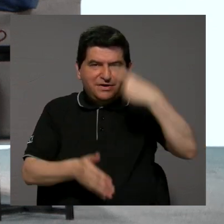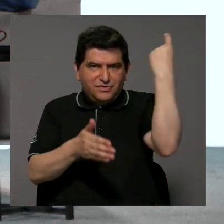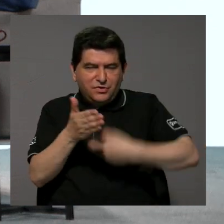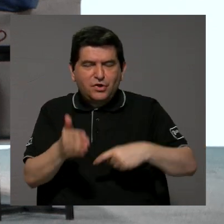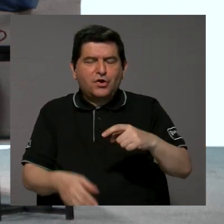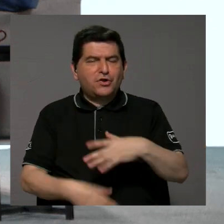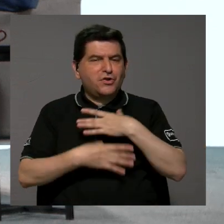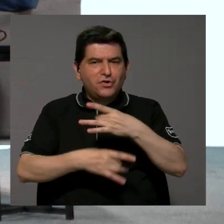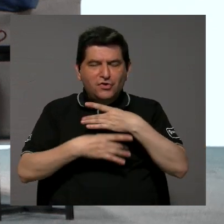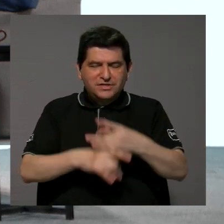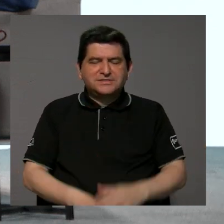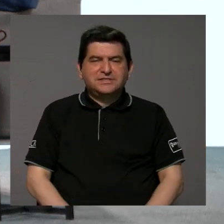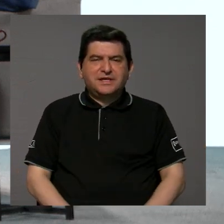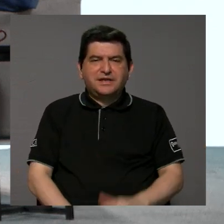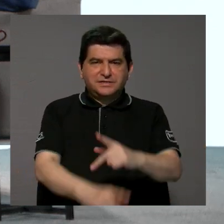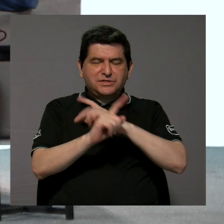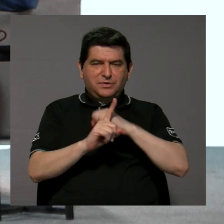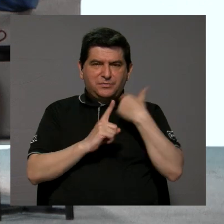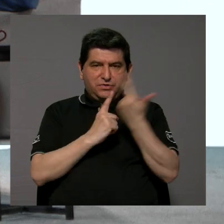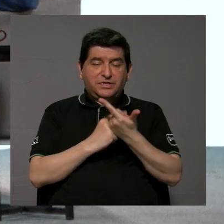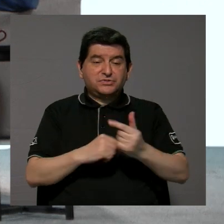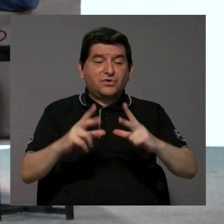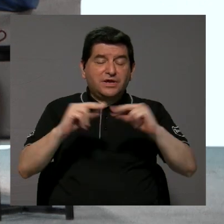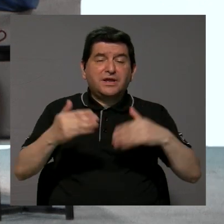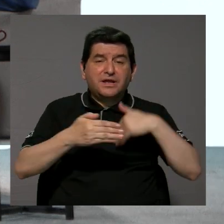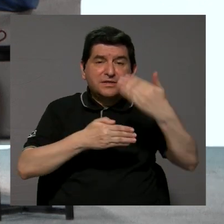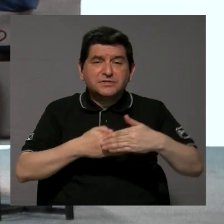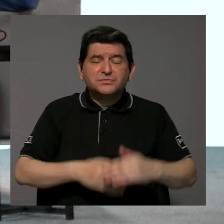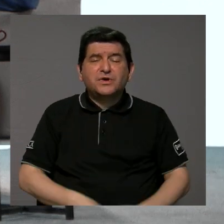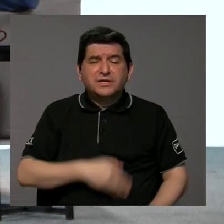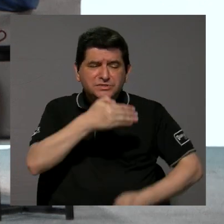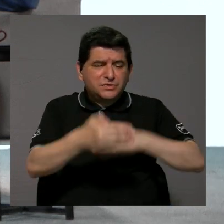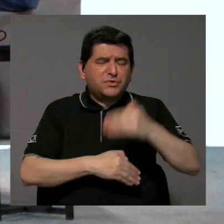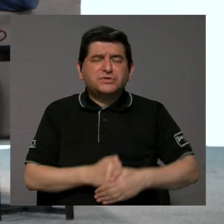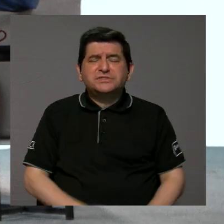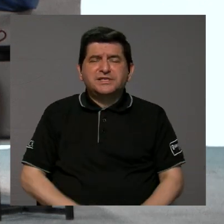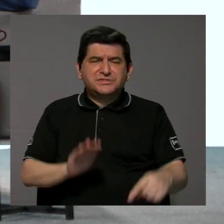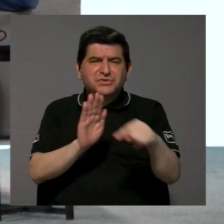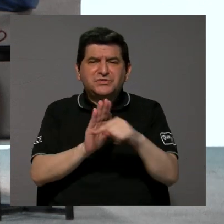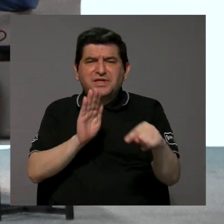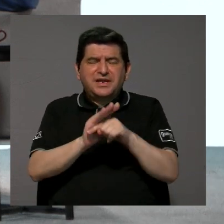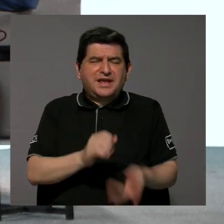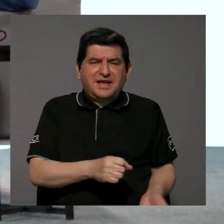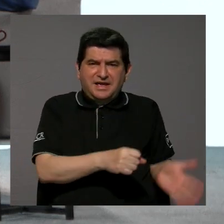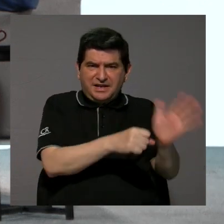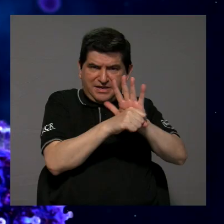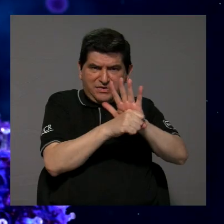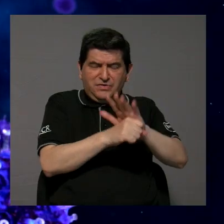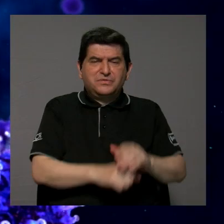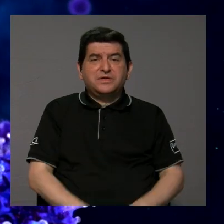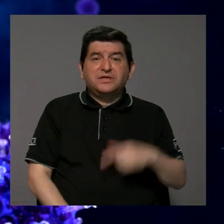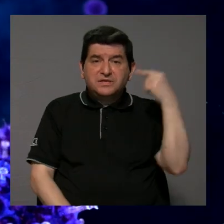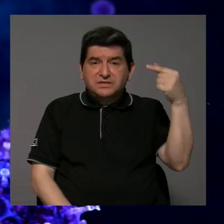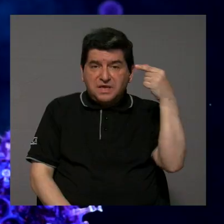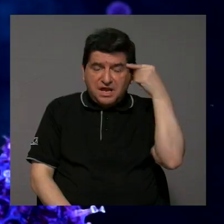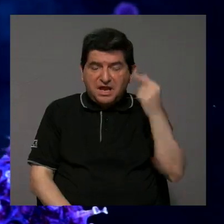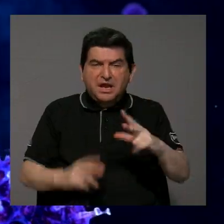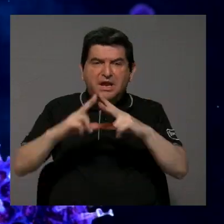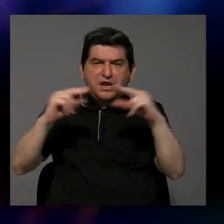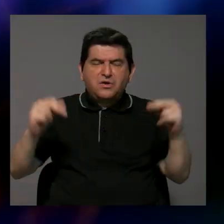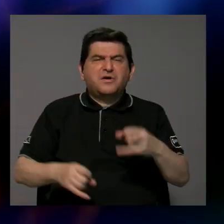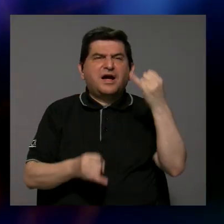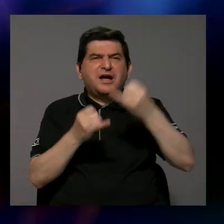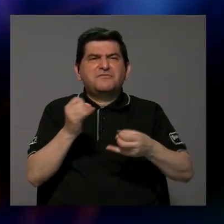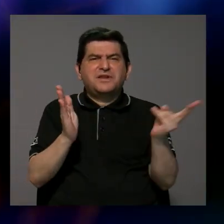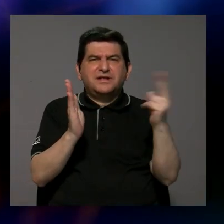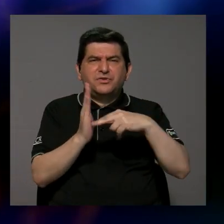interese la protección social. En el caso de Nicaragua, después de un proceso de meses de negar la mera existencia del COVID-19, el gobierno de Nicaragua